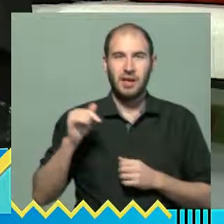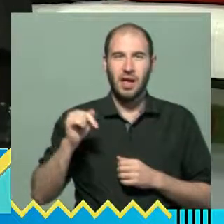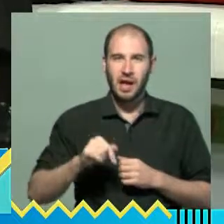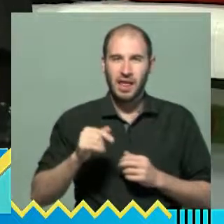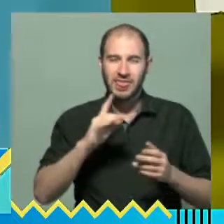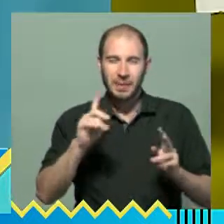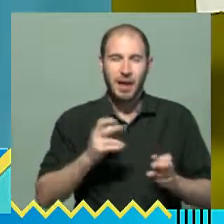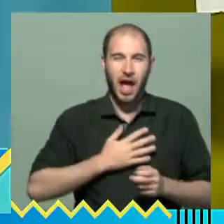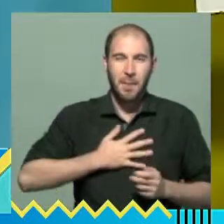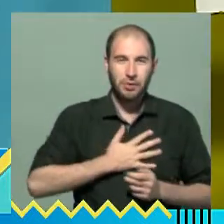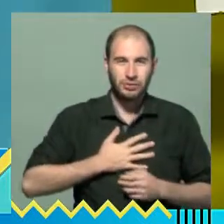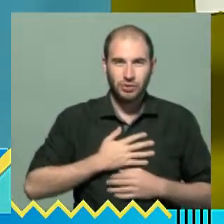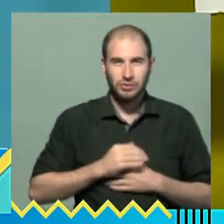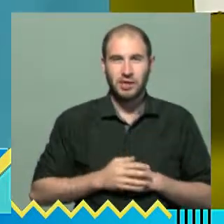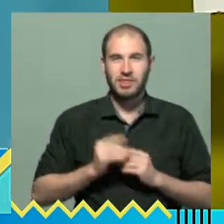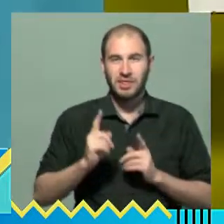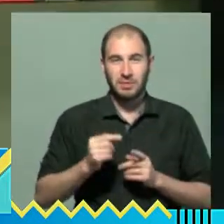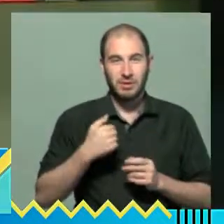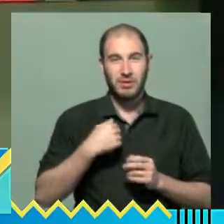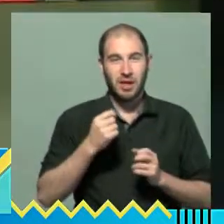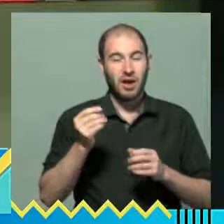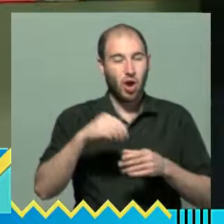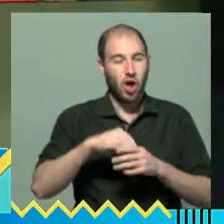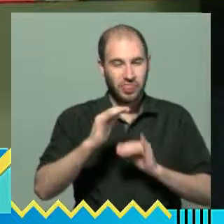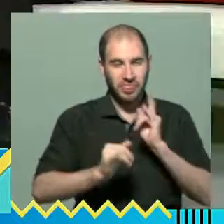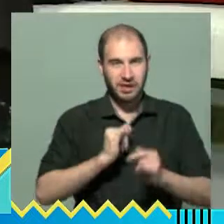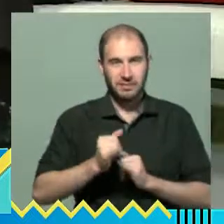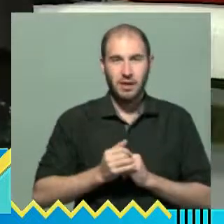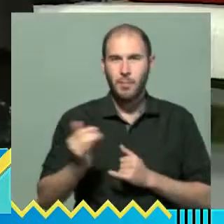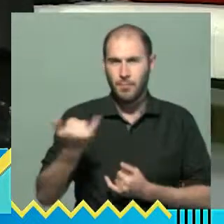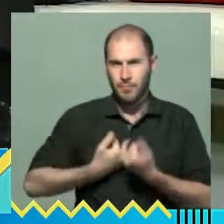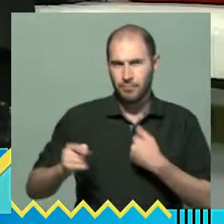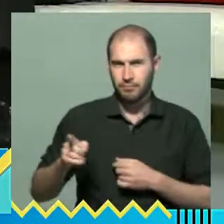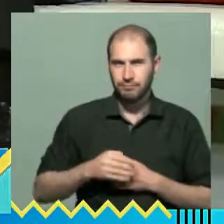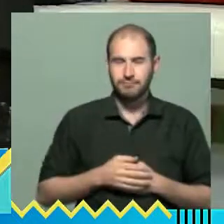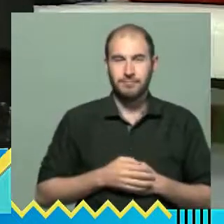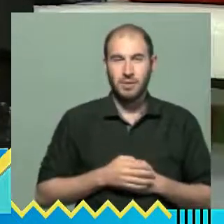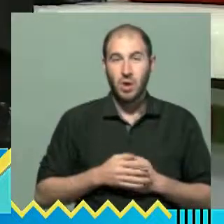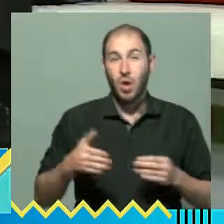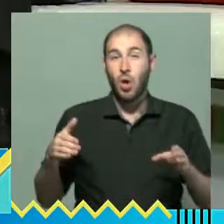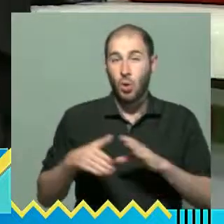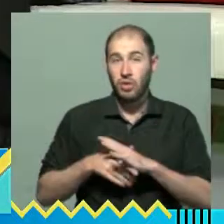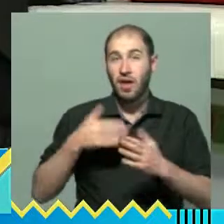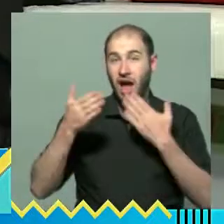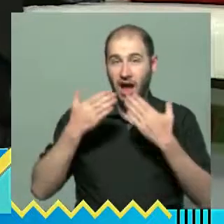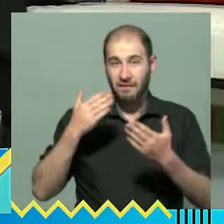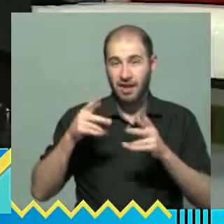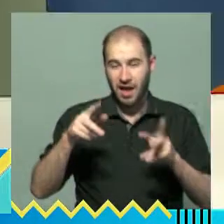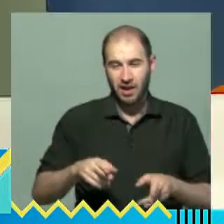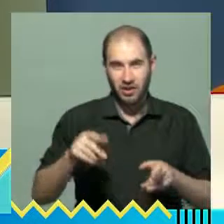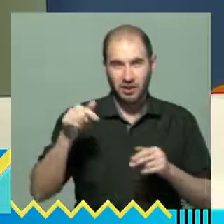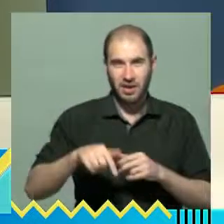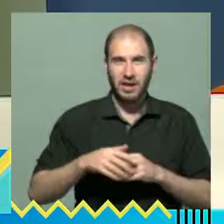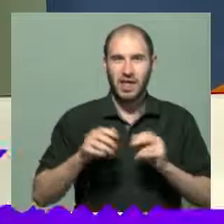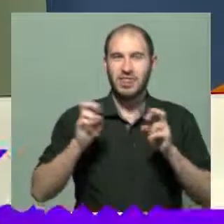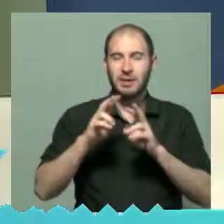con las emociones, que era algo que también no queríamos dejar afuera. Claro. Y vos nos hablabas, Roberto. Es que estábamos justamente dialogando en este intervalo del